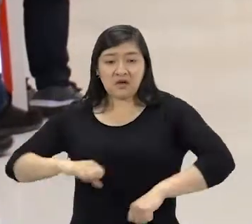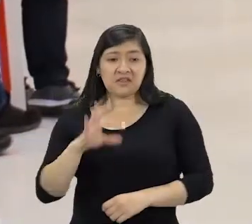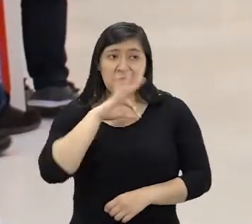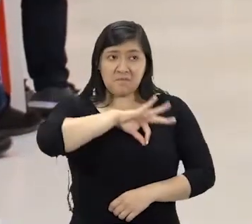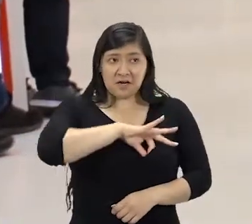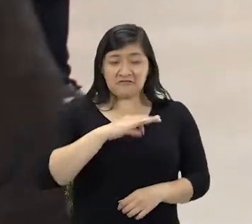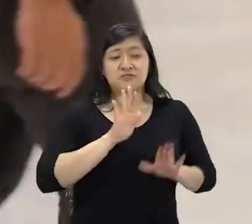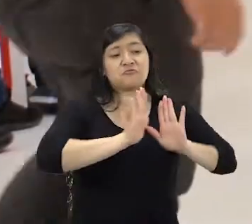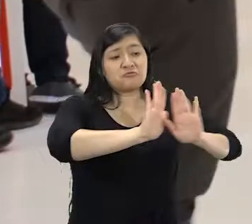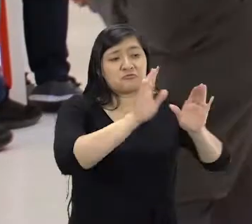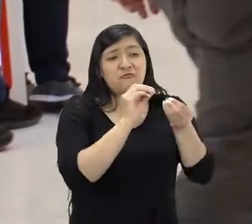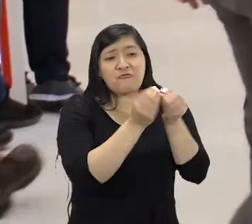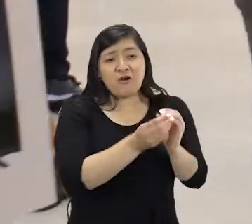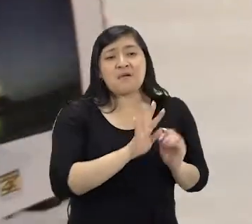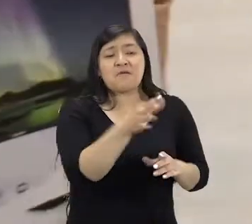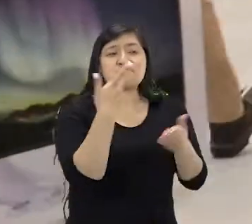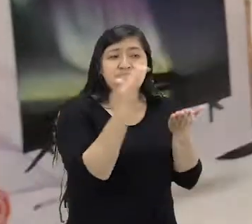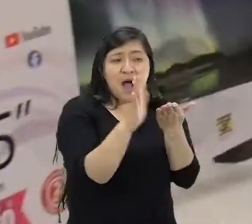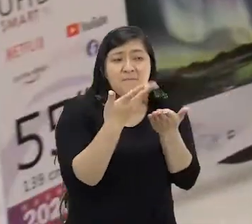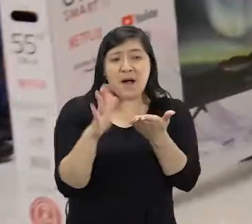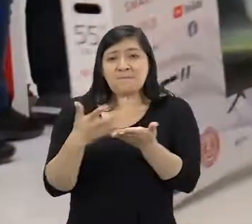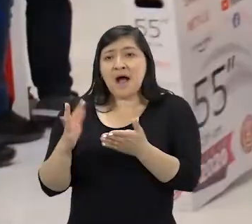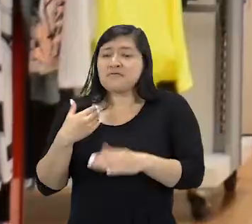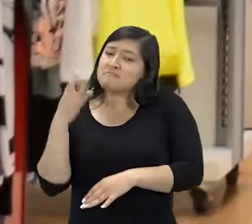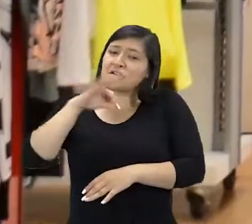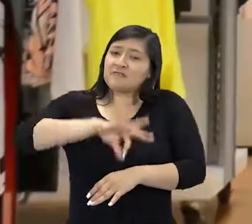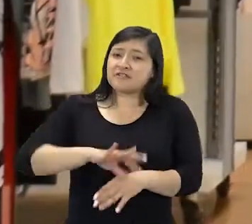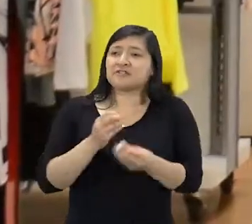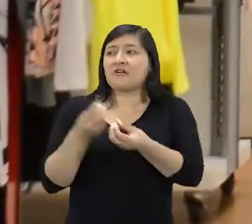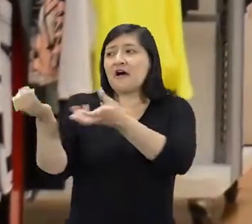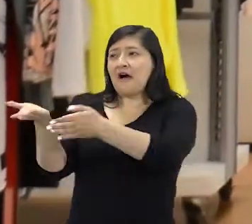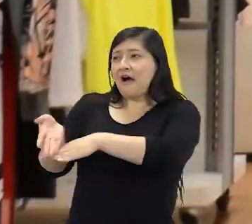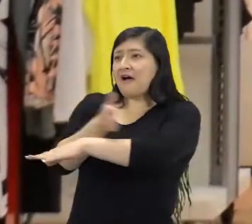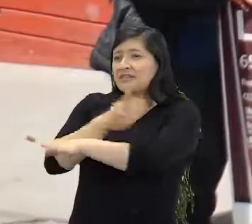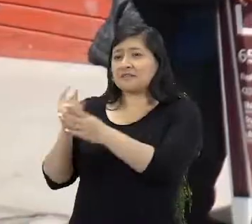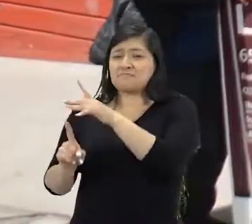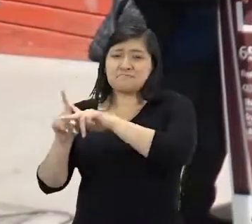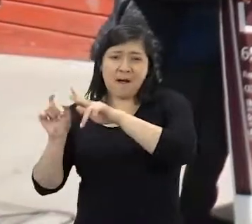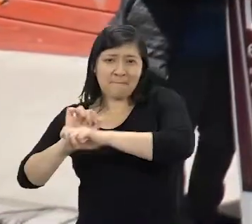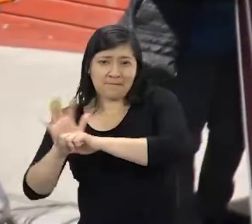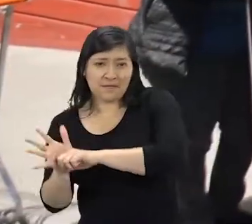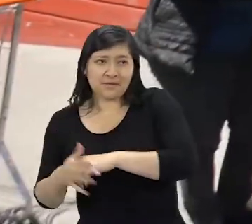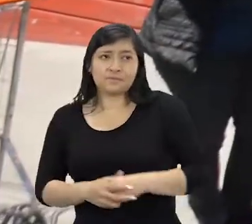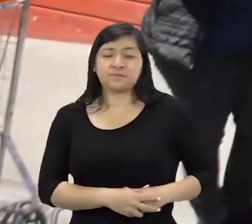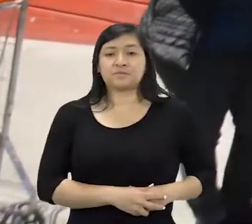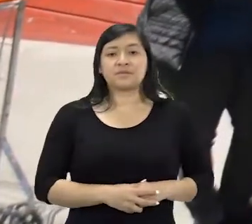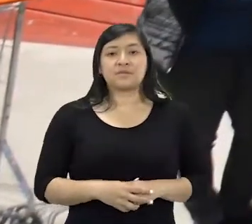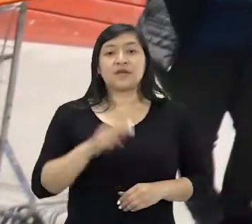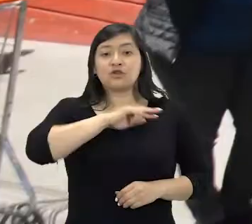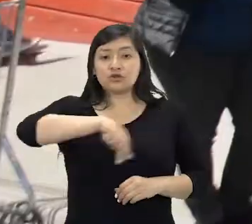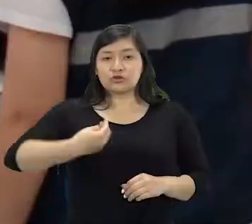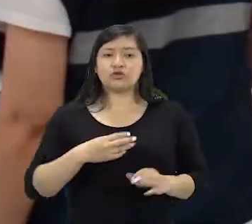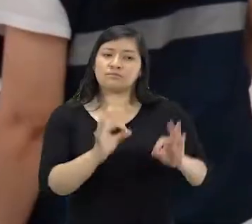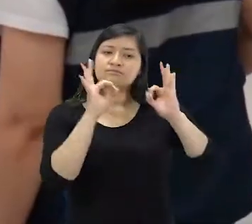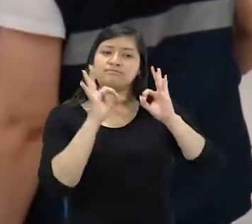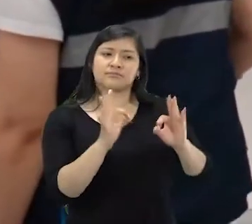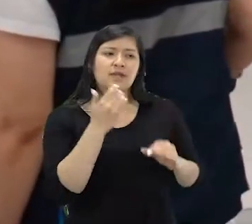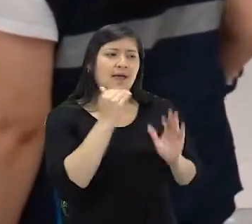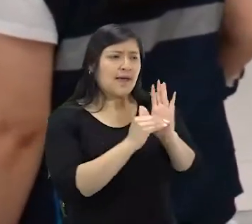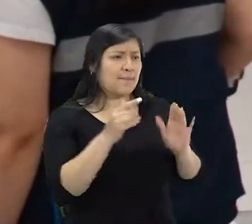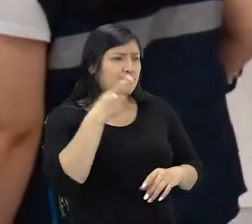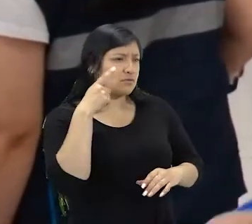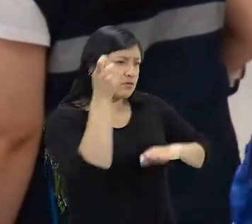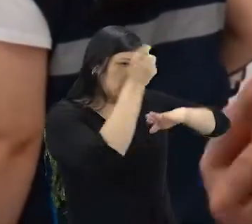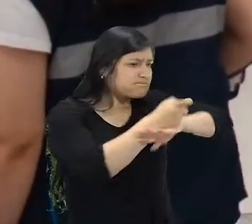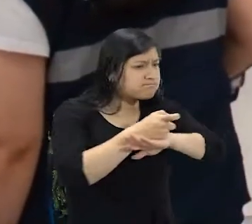consumidor, que es básicamente el objetivo de esta importante medida del día sin IVA. Queremos avanzar en garantizarle al consumidor